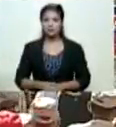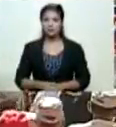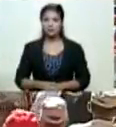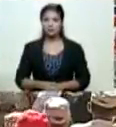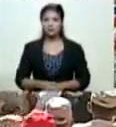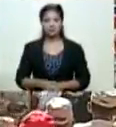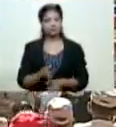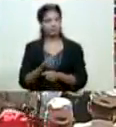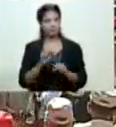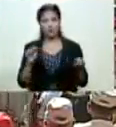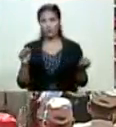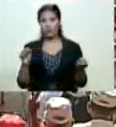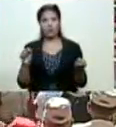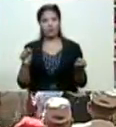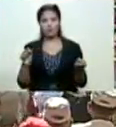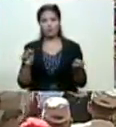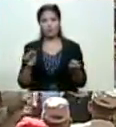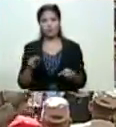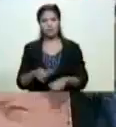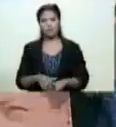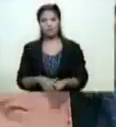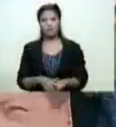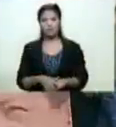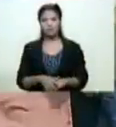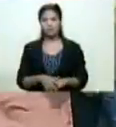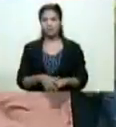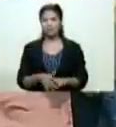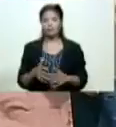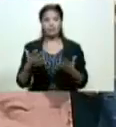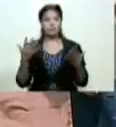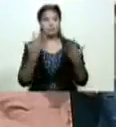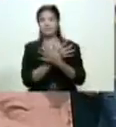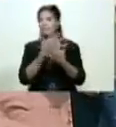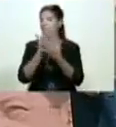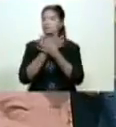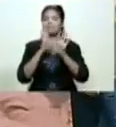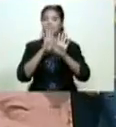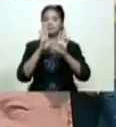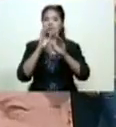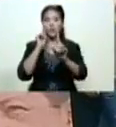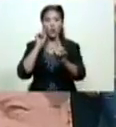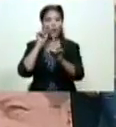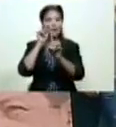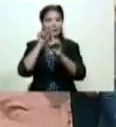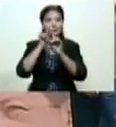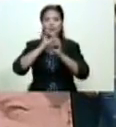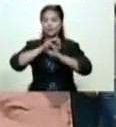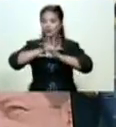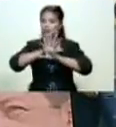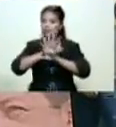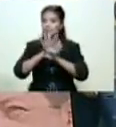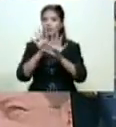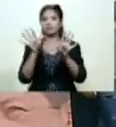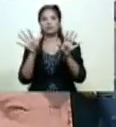No podemos dejar que nos distraigan de las tareas principales que tenemos.